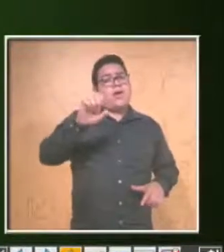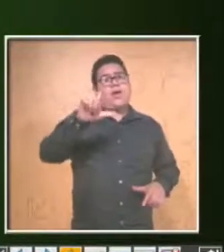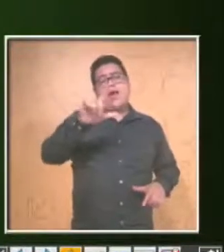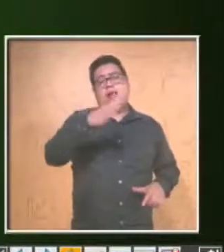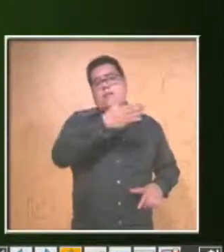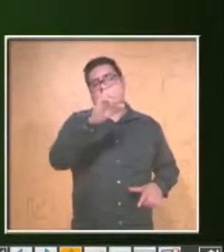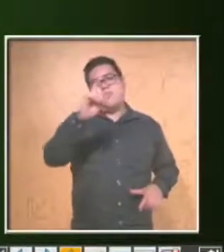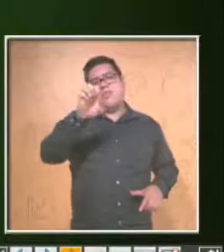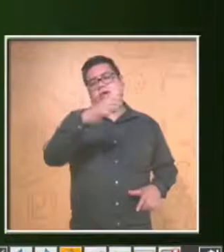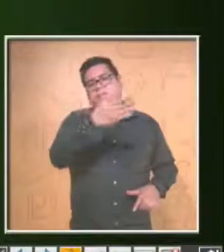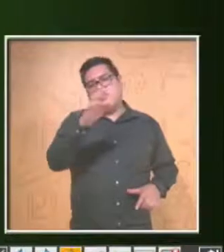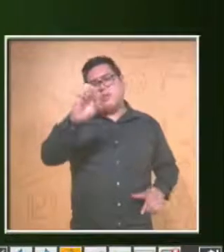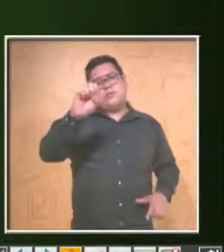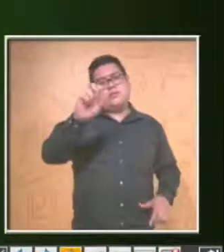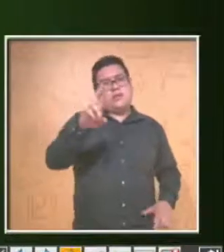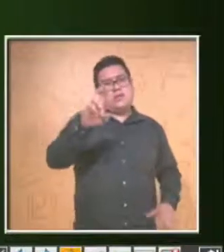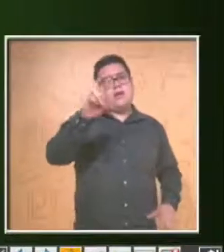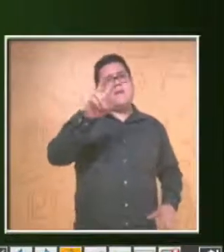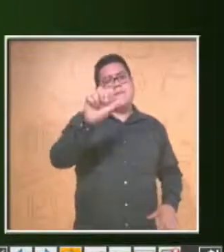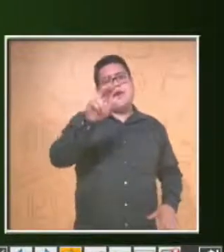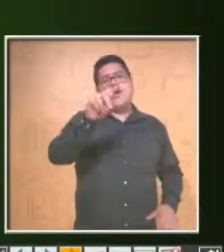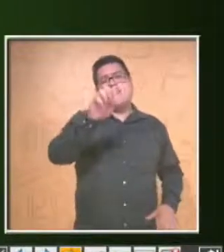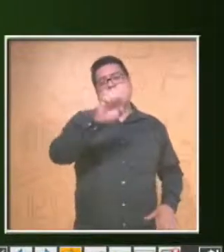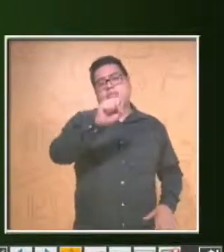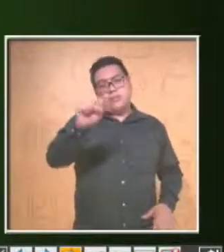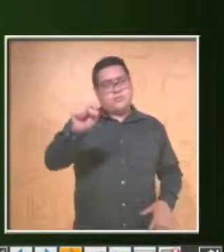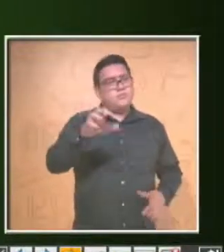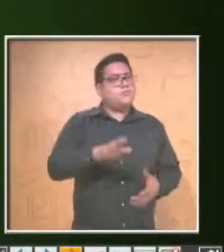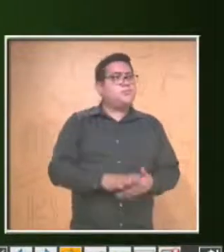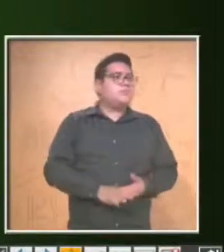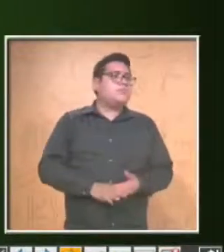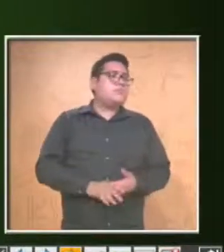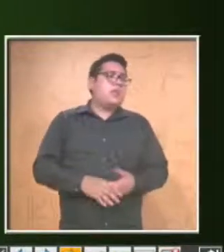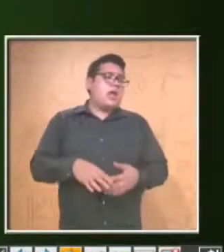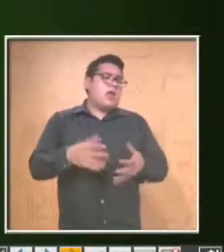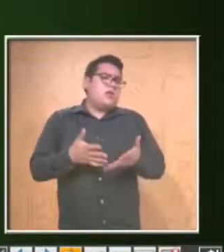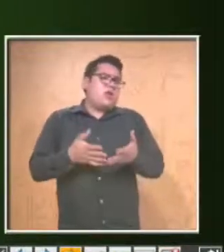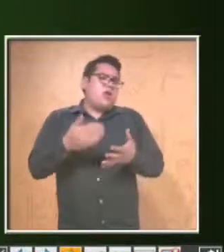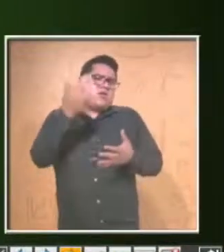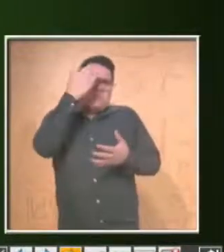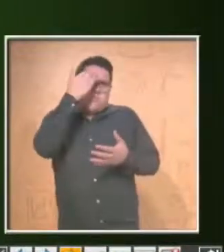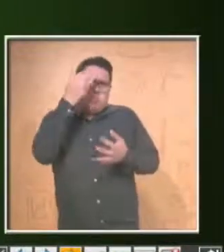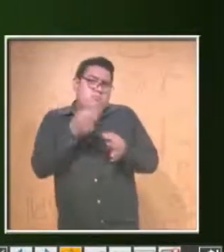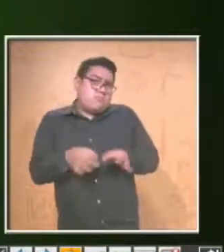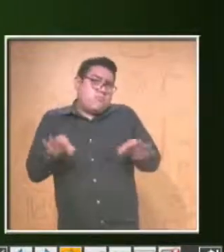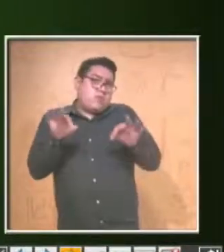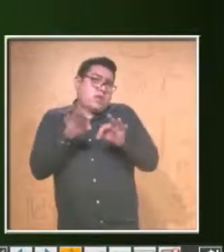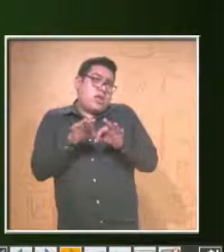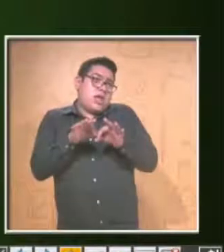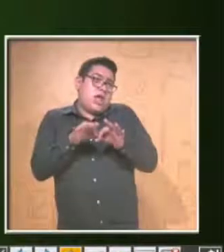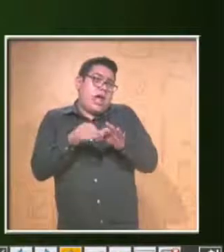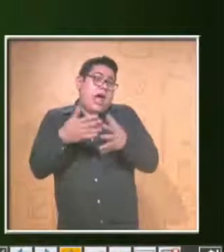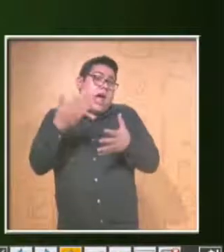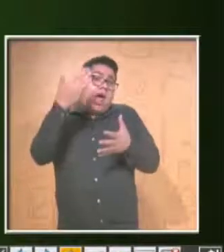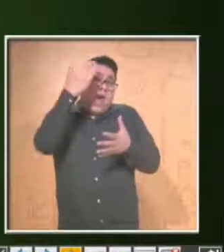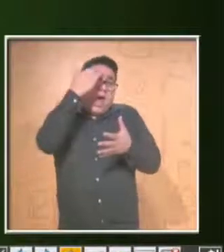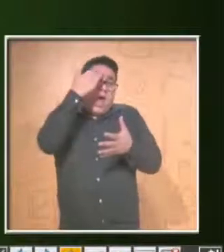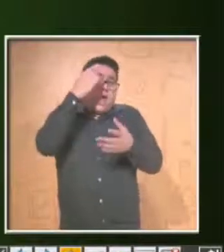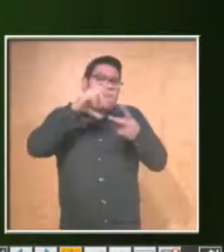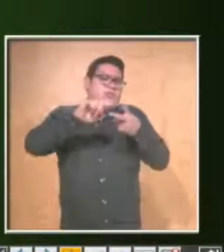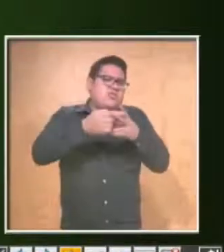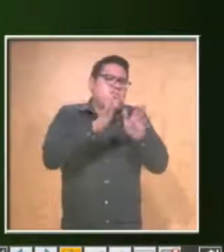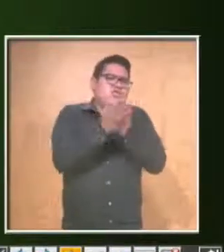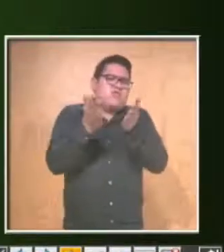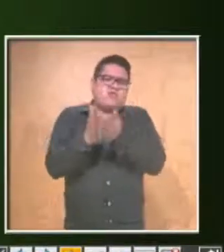esos representantes. La importancia del conocimiento, esa difusión que se tiene ahora del conocimiento por la imprenta